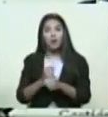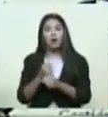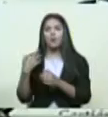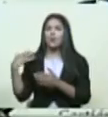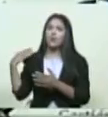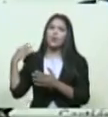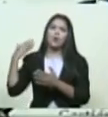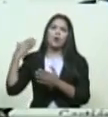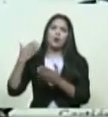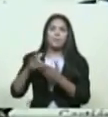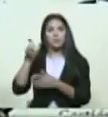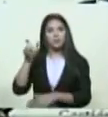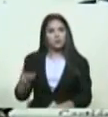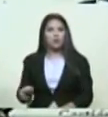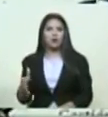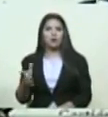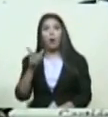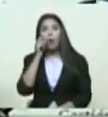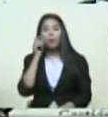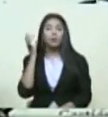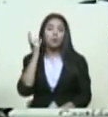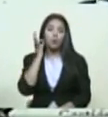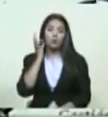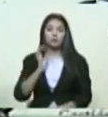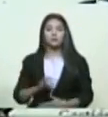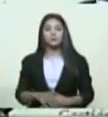persona, hombre o mujer.